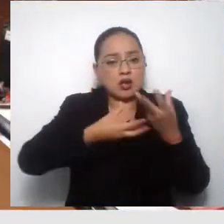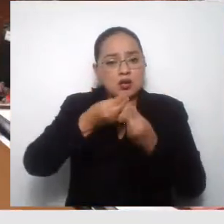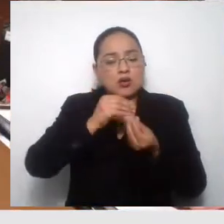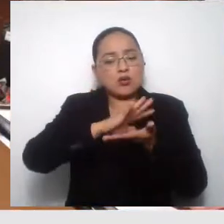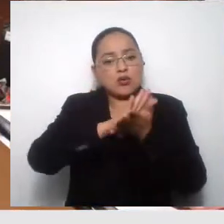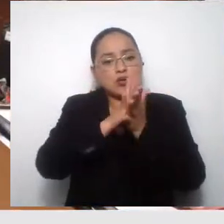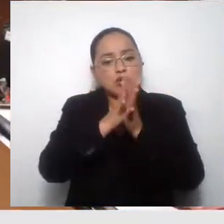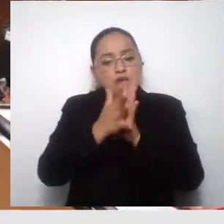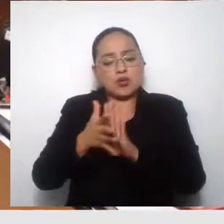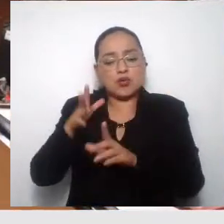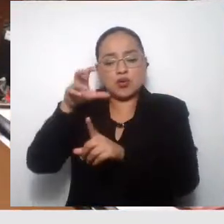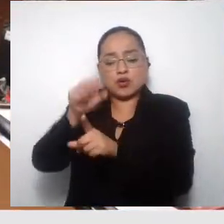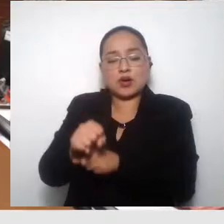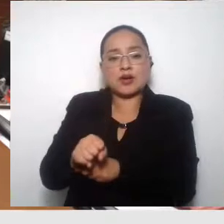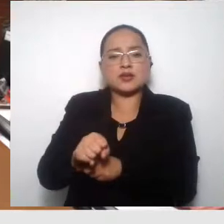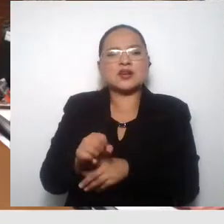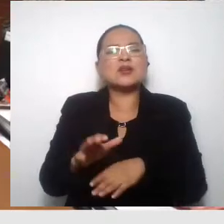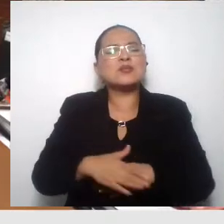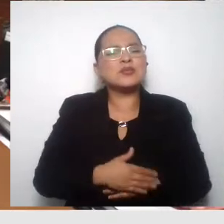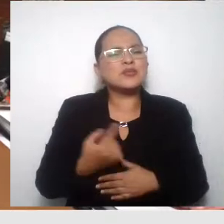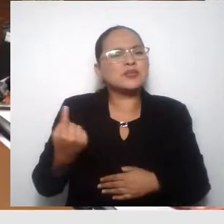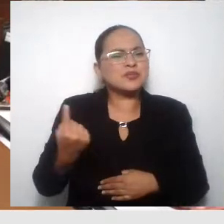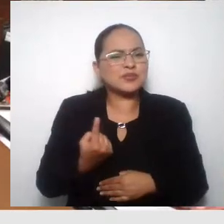fue consolidando porque